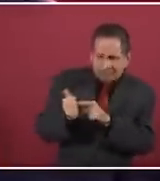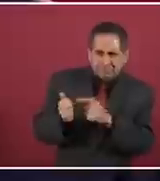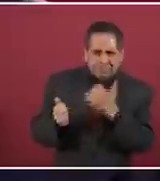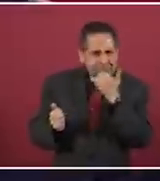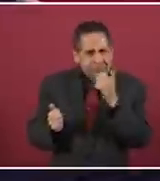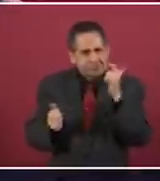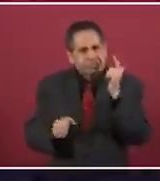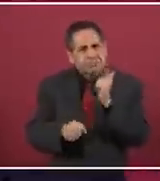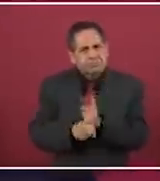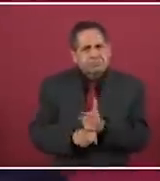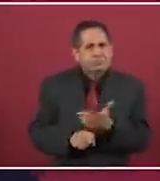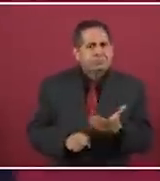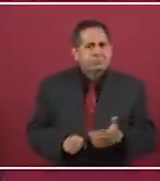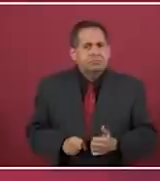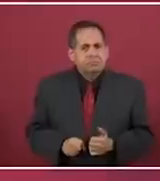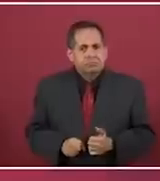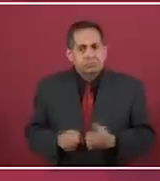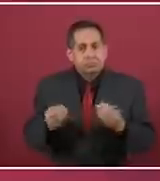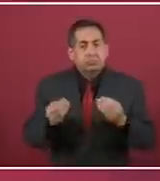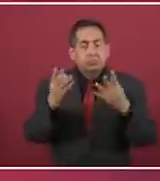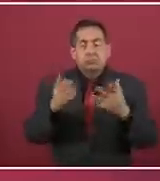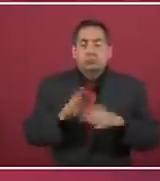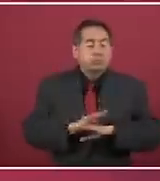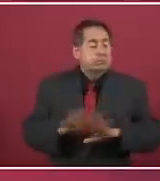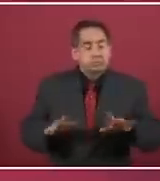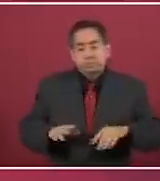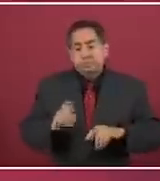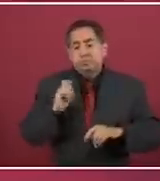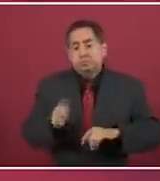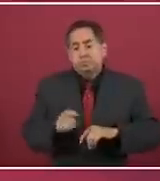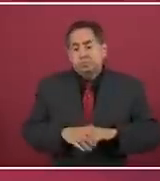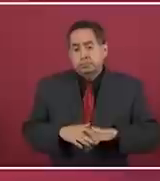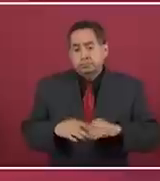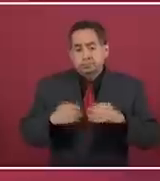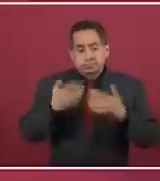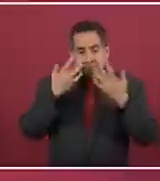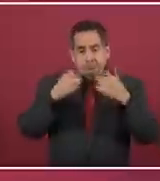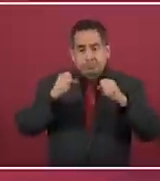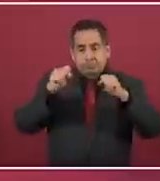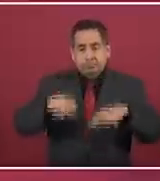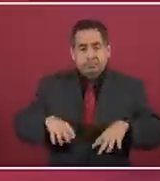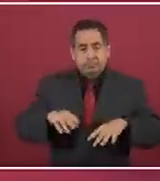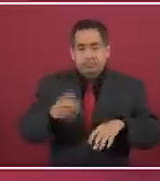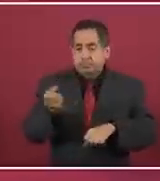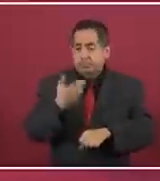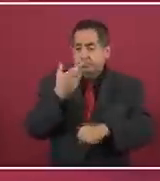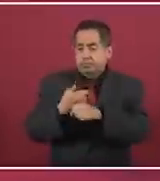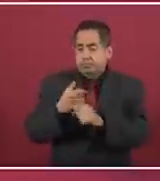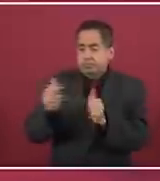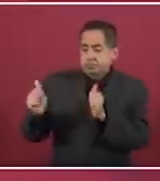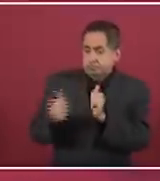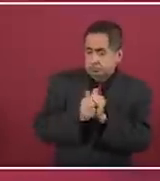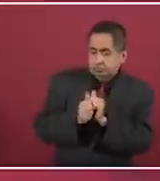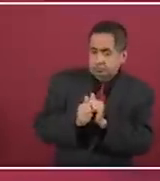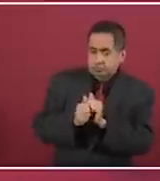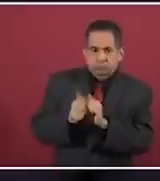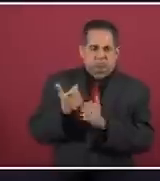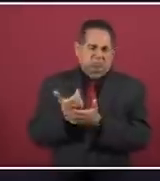y muchos dejaron las secretarías generales adjuntas con